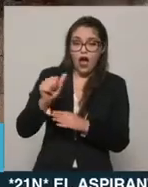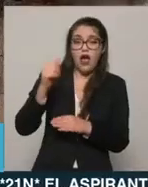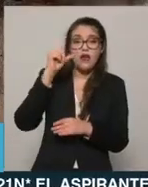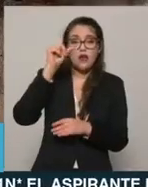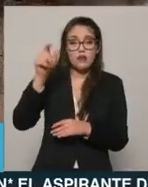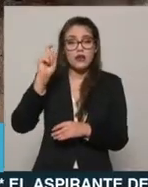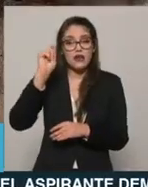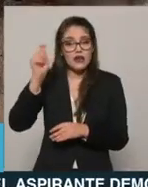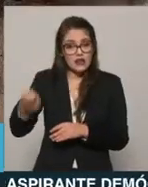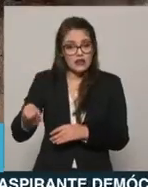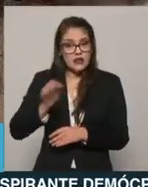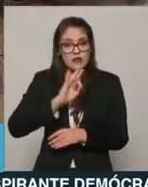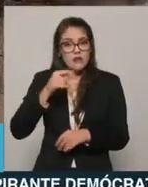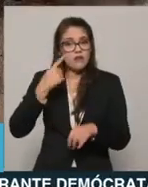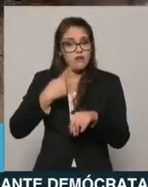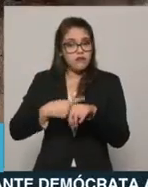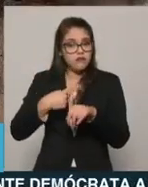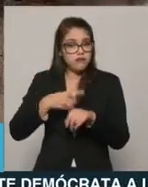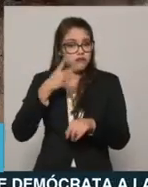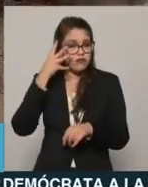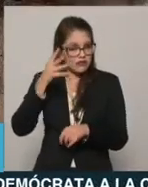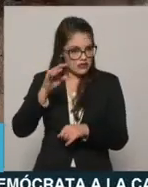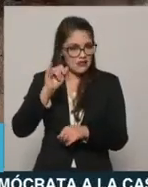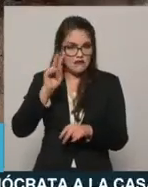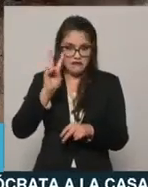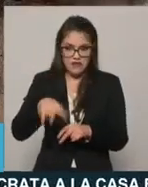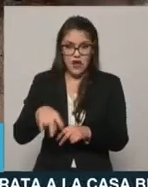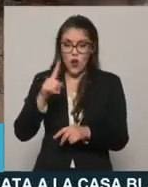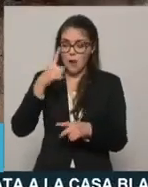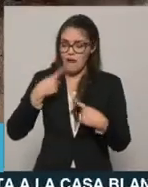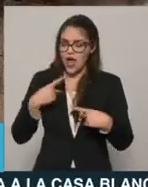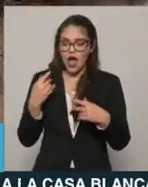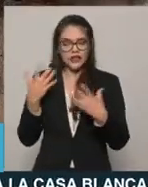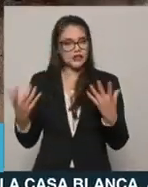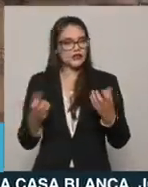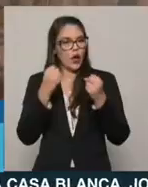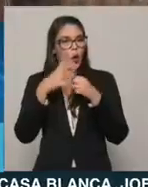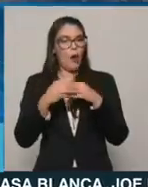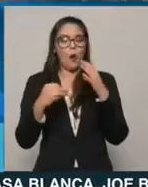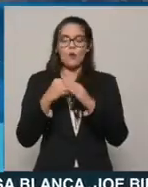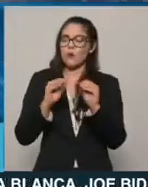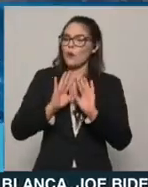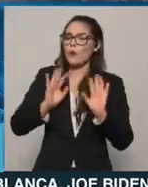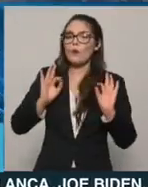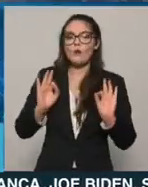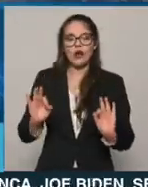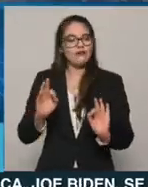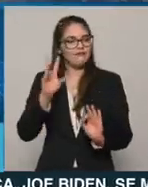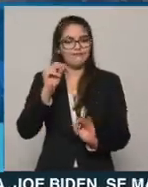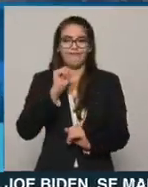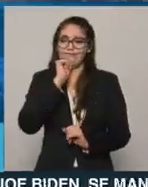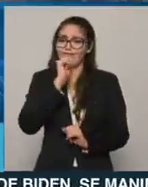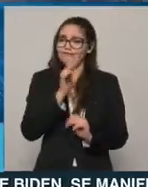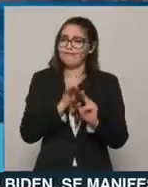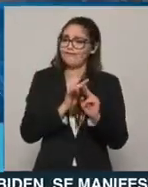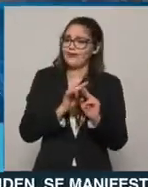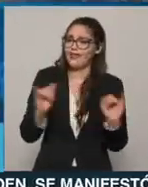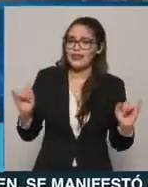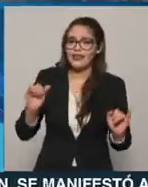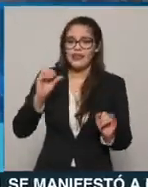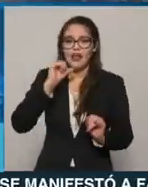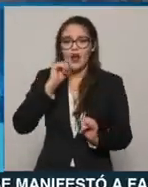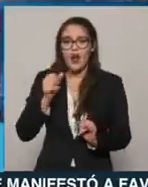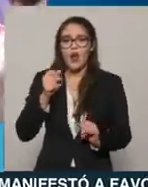mental. Todos somos vulnerables a ello. Todos somos vulnerables, nadie estamos exentos, ¿verdad? De poder tener una depresión, de poder tener un ataque de